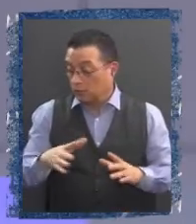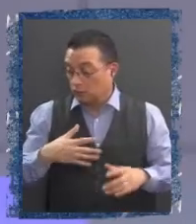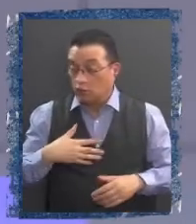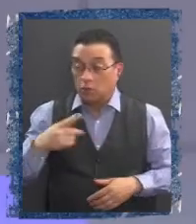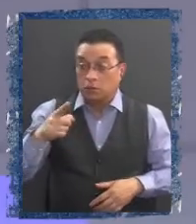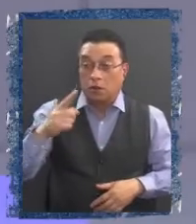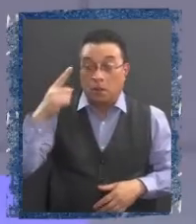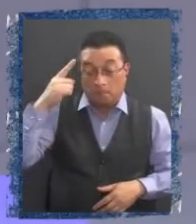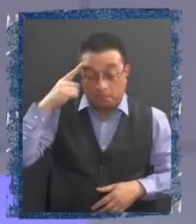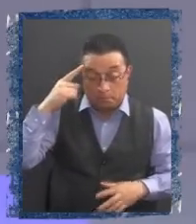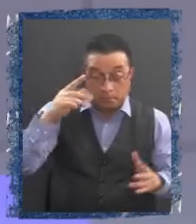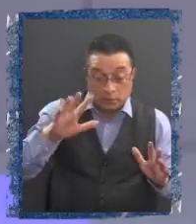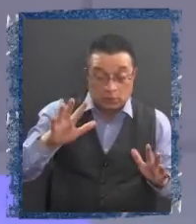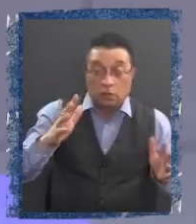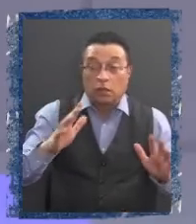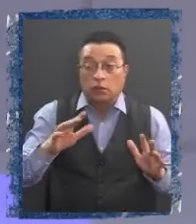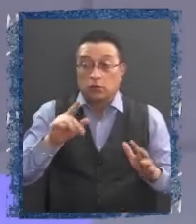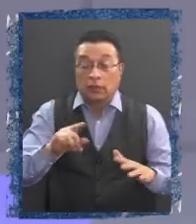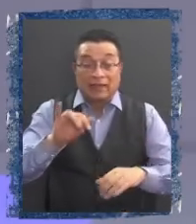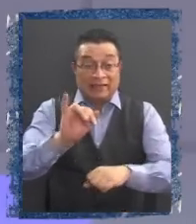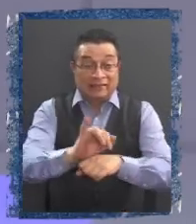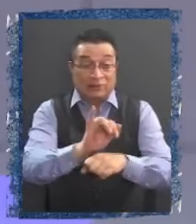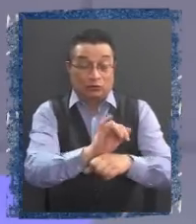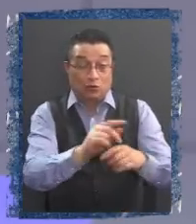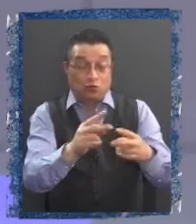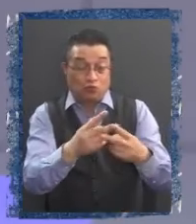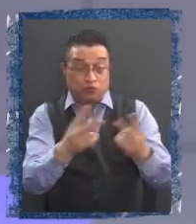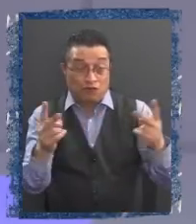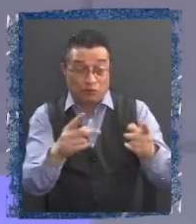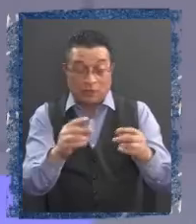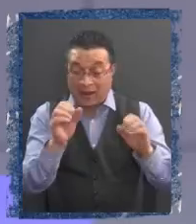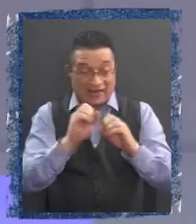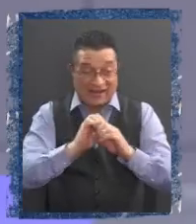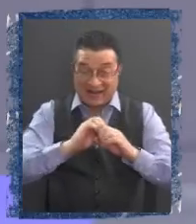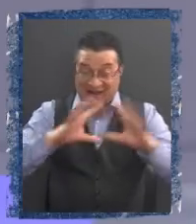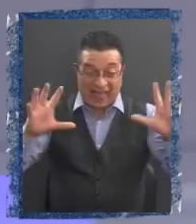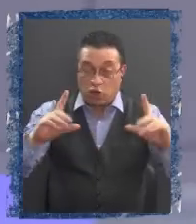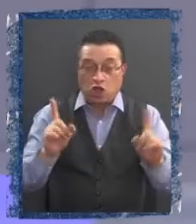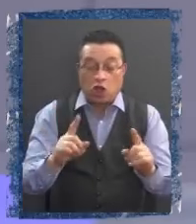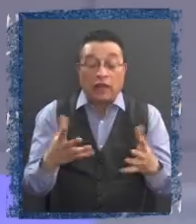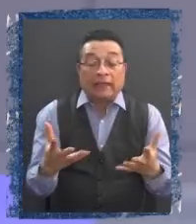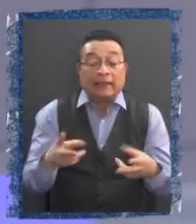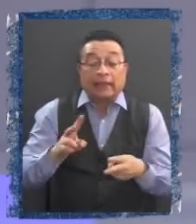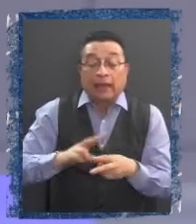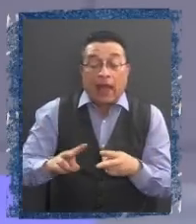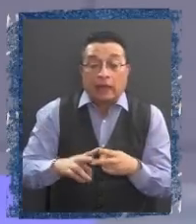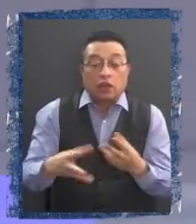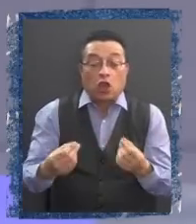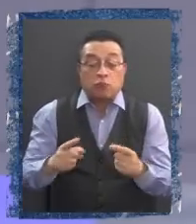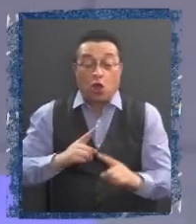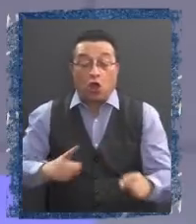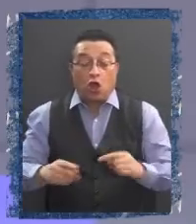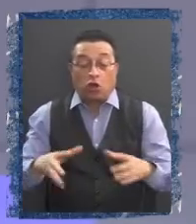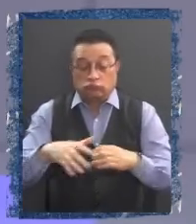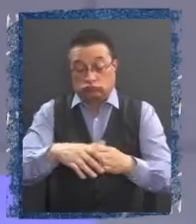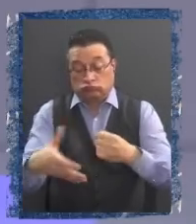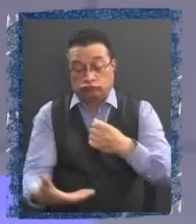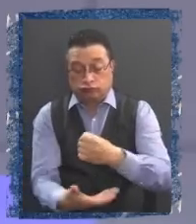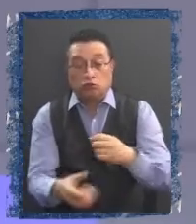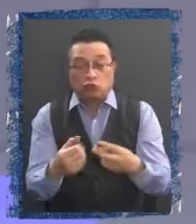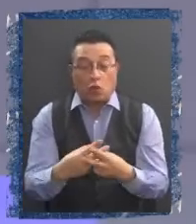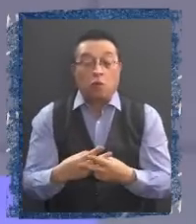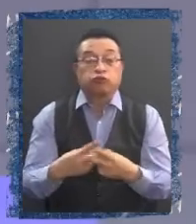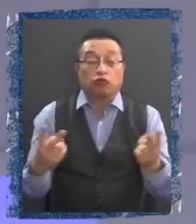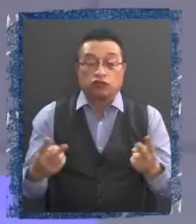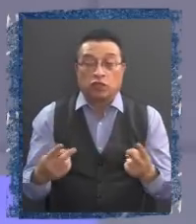a entidad pública, es cierto que no es claro, pero no es claro qué va a hacer o cómo va a administrar esos recursos, pero sí es una entidad pública. Entonces